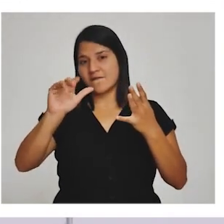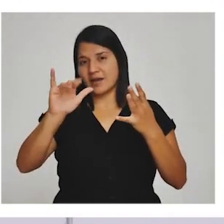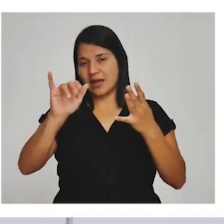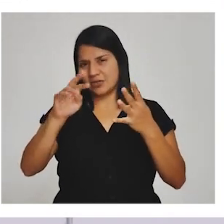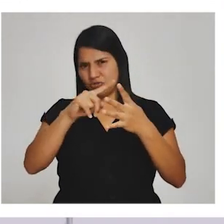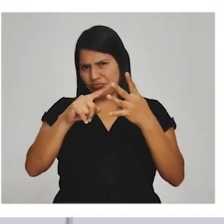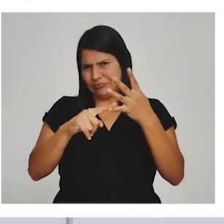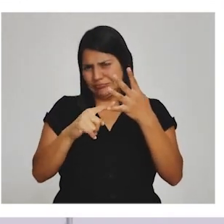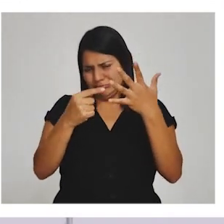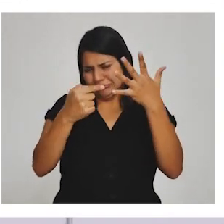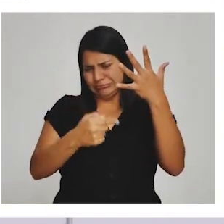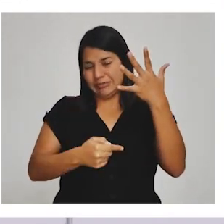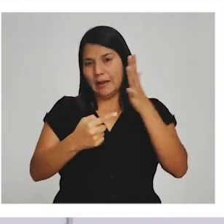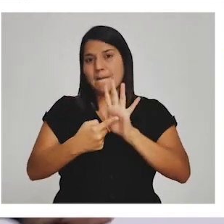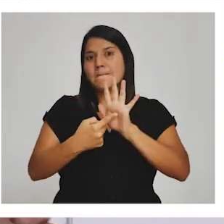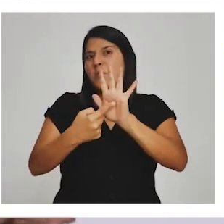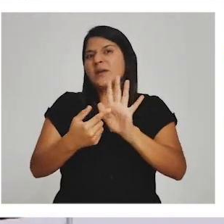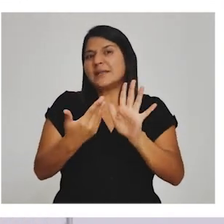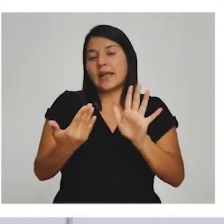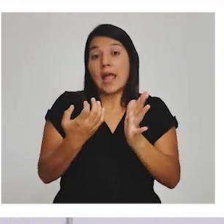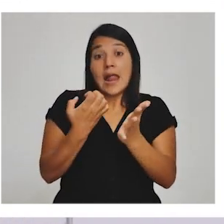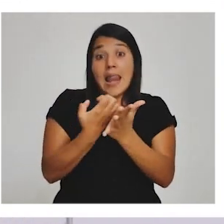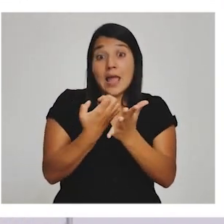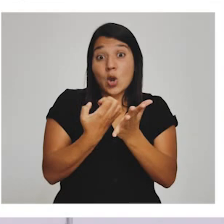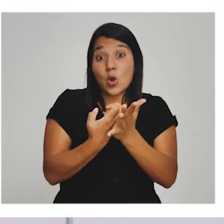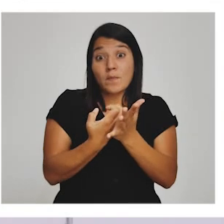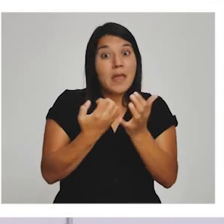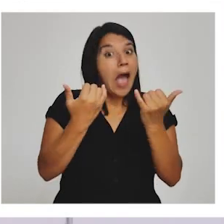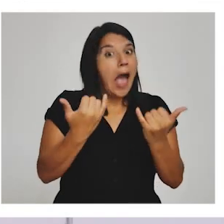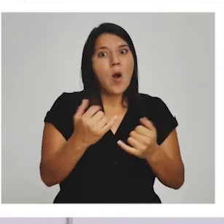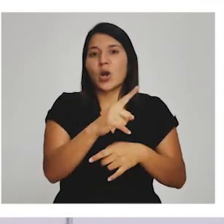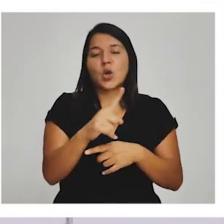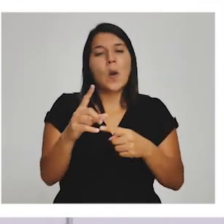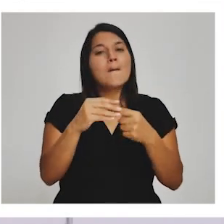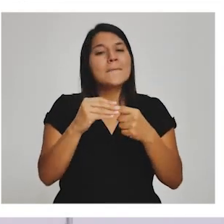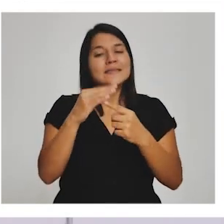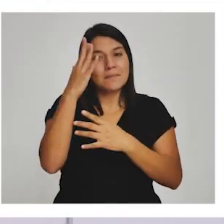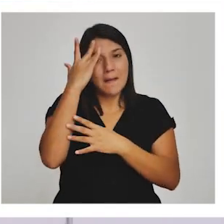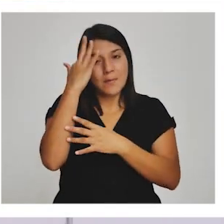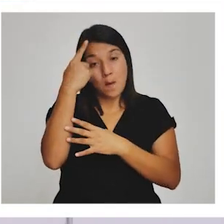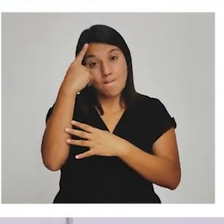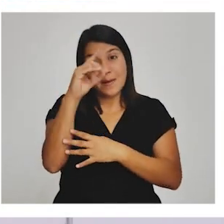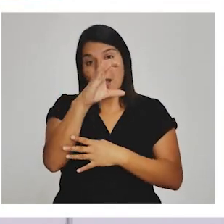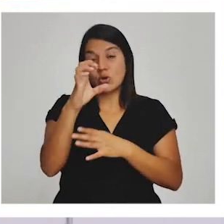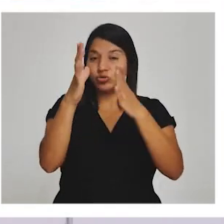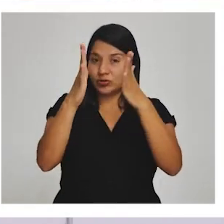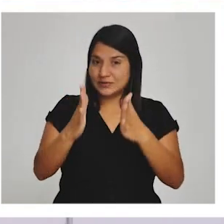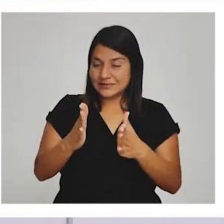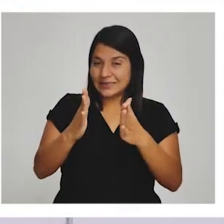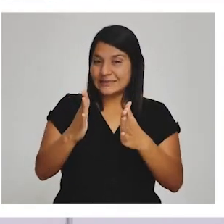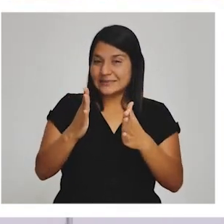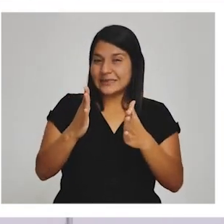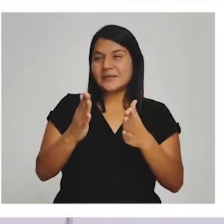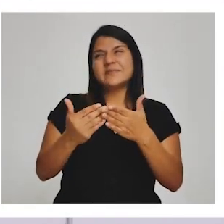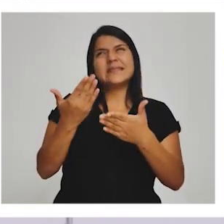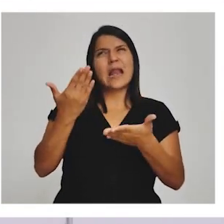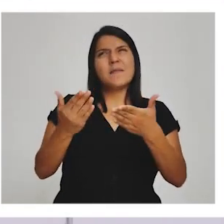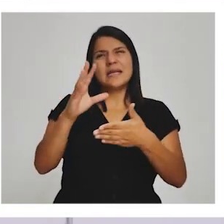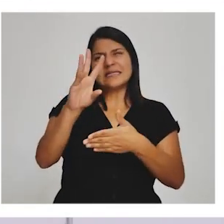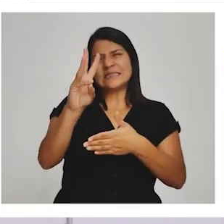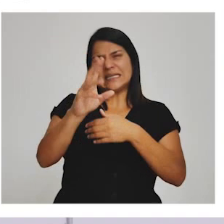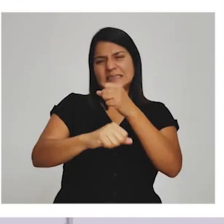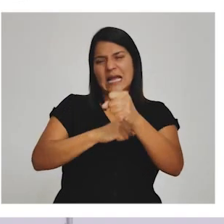economía dejó de ser la principal preocupación de los costarricenses, que fue tal vez de 6 años para atrás, 4 años para atrás,